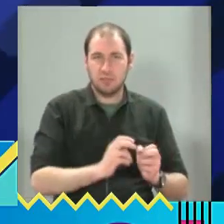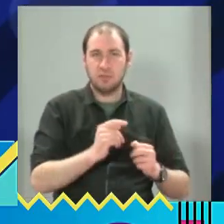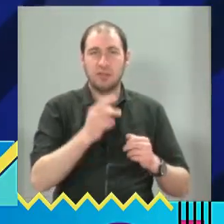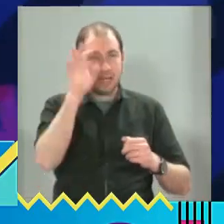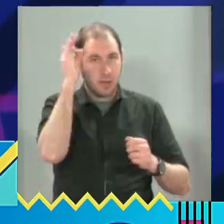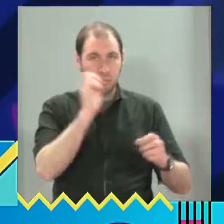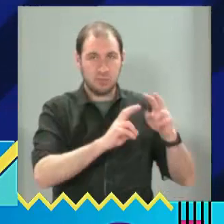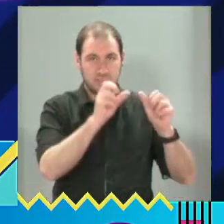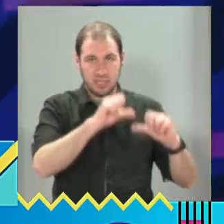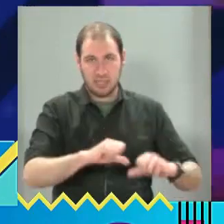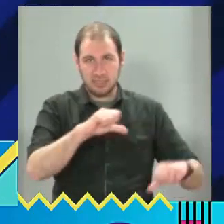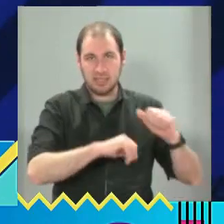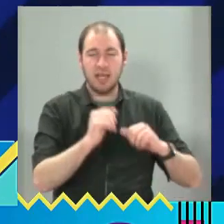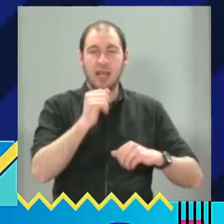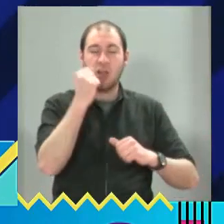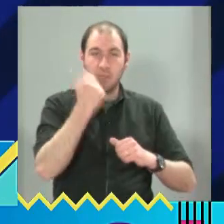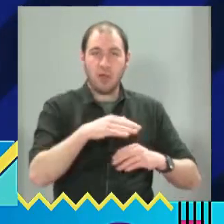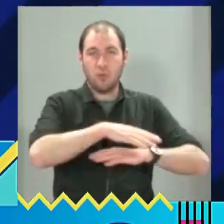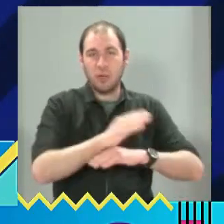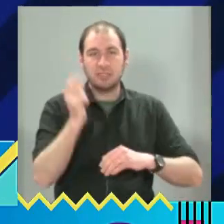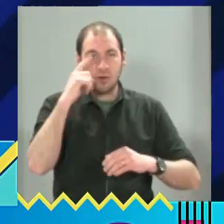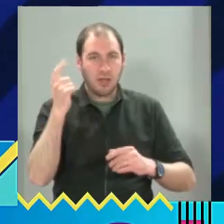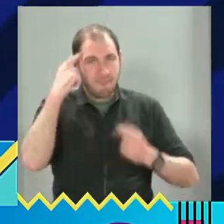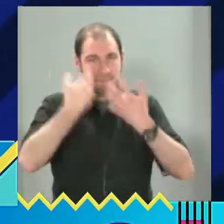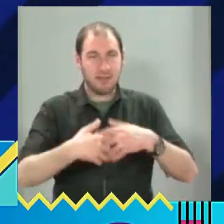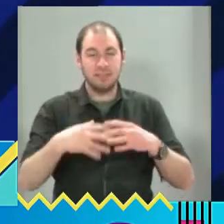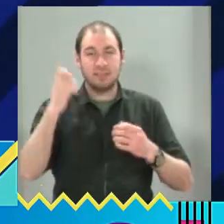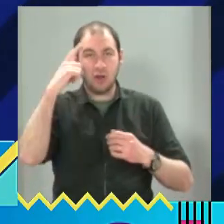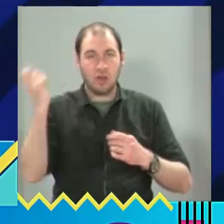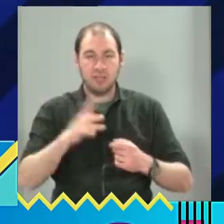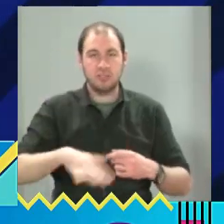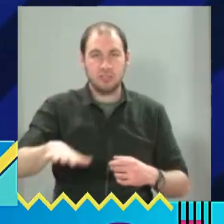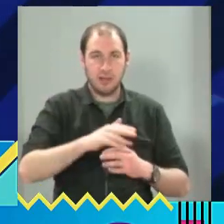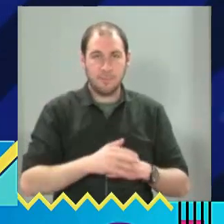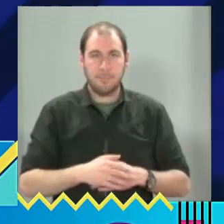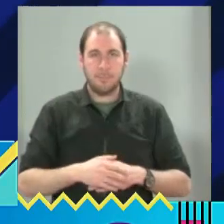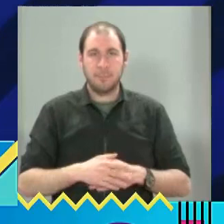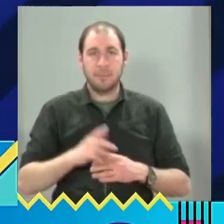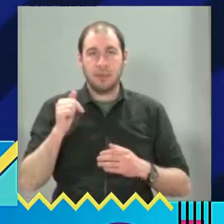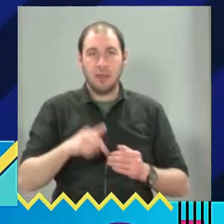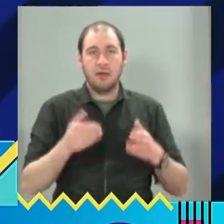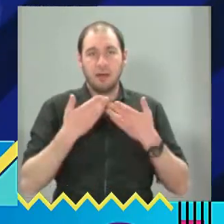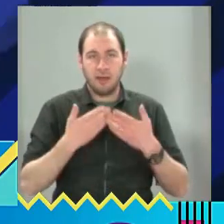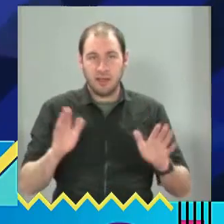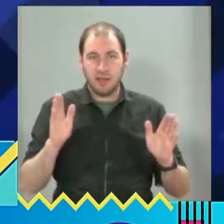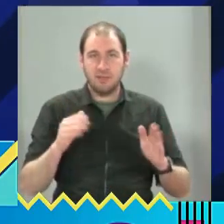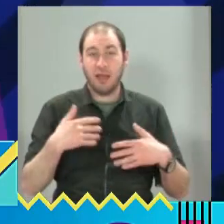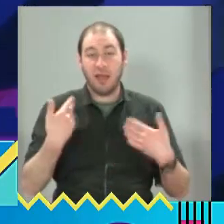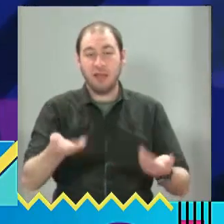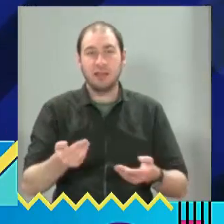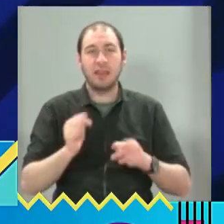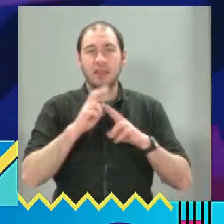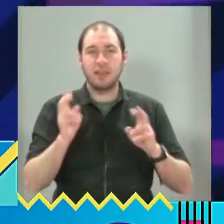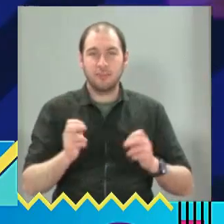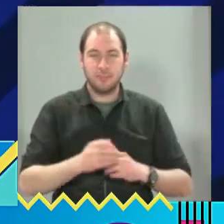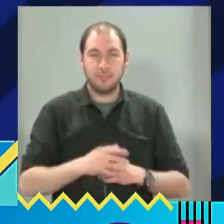las neurociencias, economía conductual, psicología cognitiva y psicología social. Así que de esta manera abrimos un poco el juego en lo que tiene que